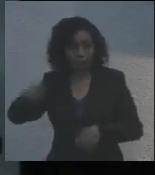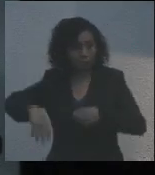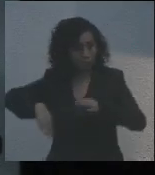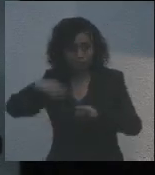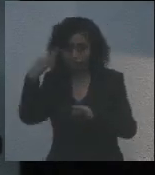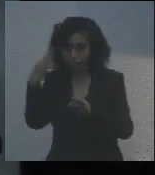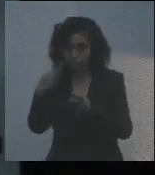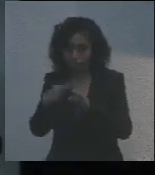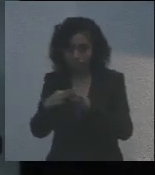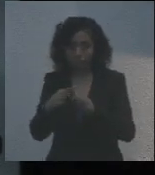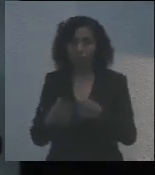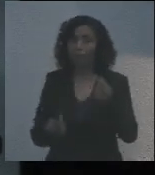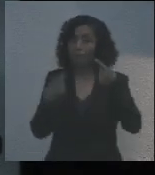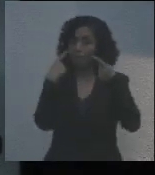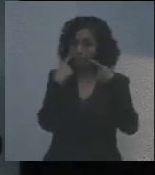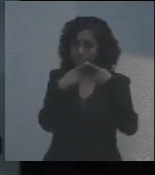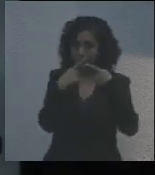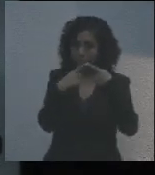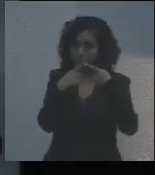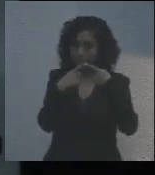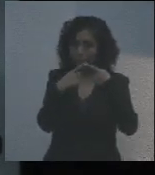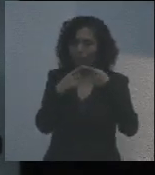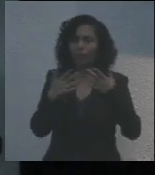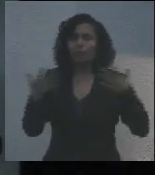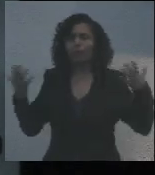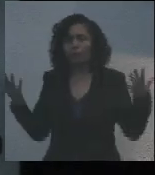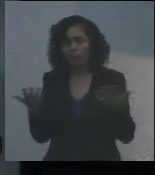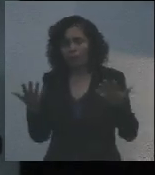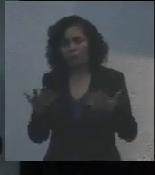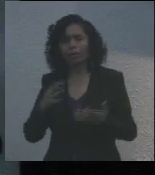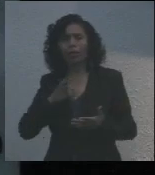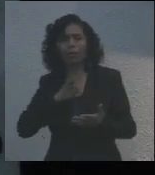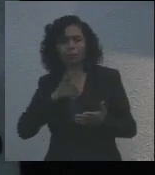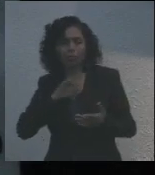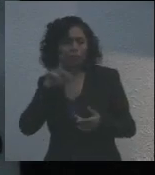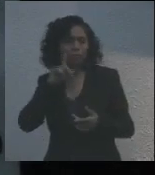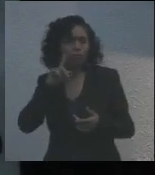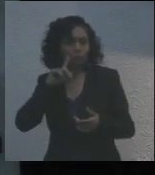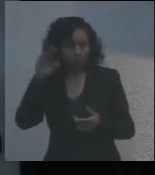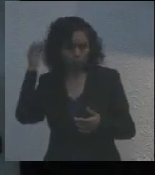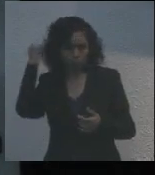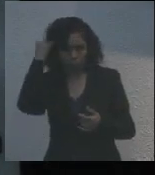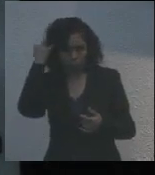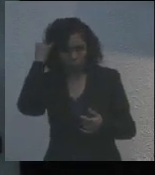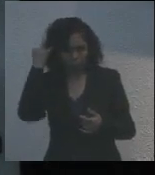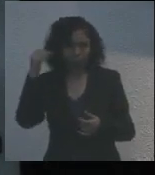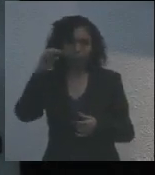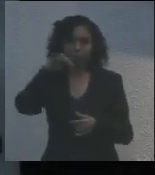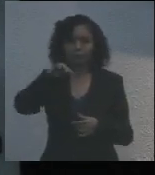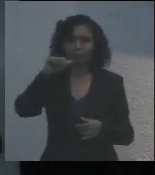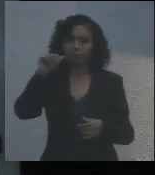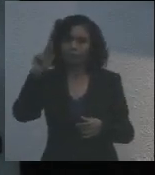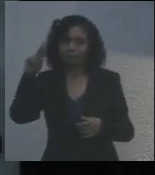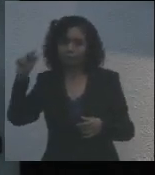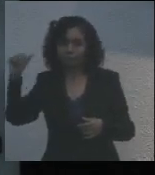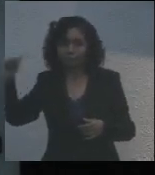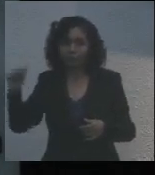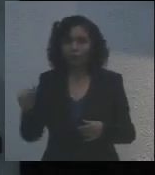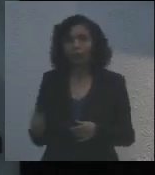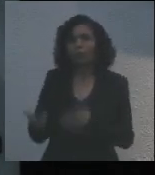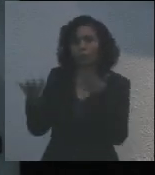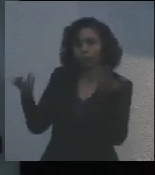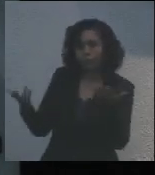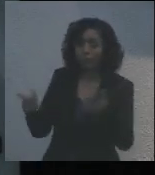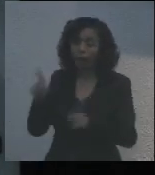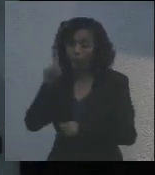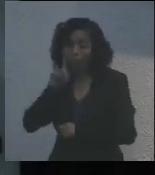sigue primero se instituye la medalla al mérito mujer indígena maya María petrona wicap para reconocer